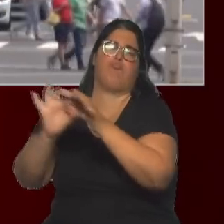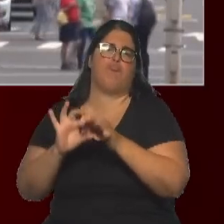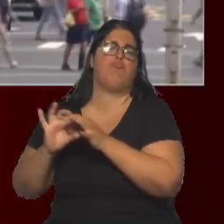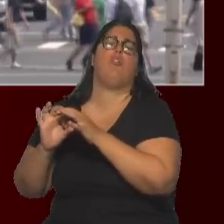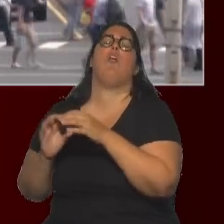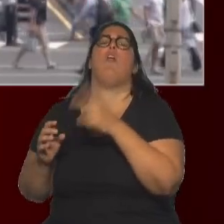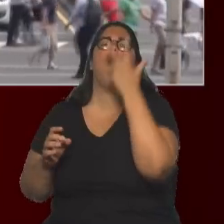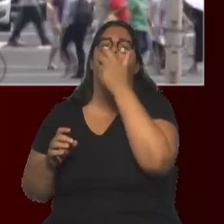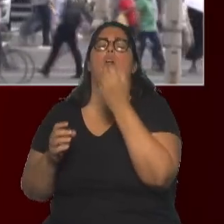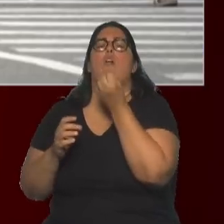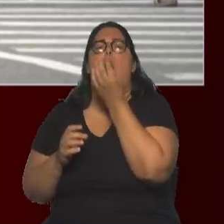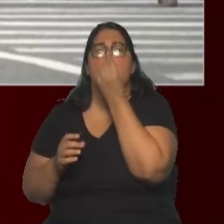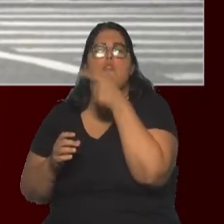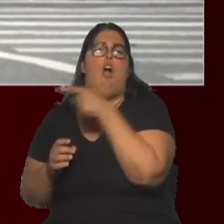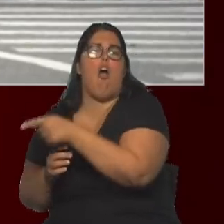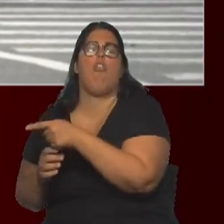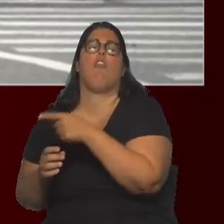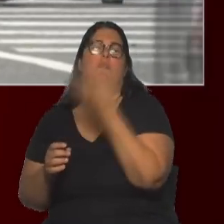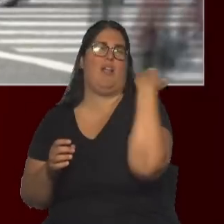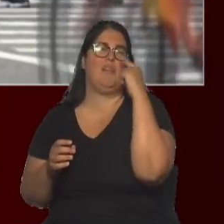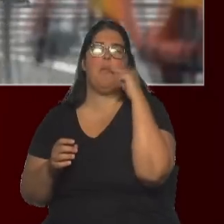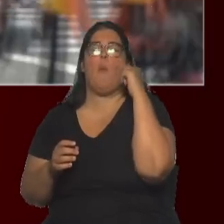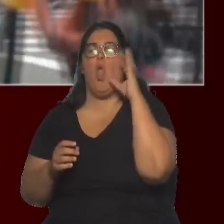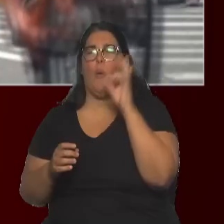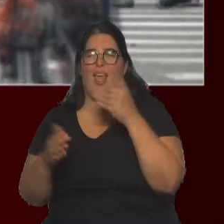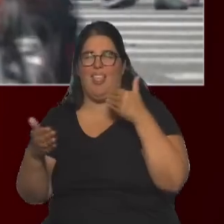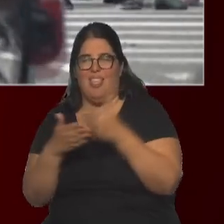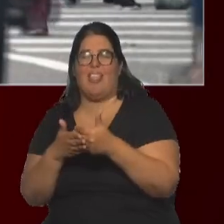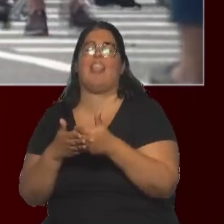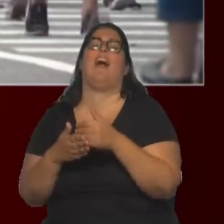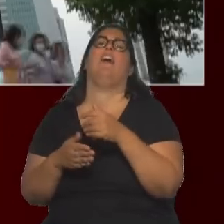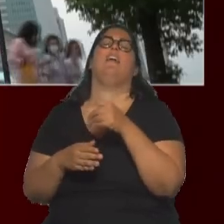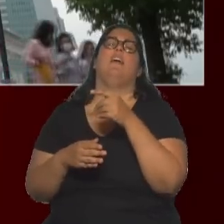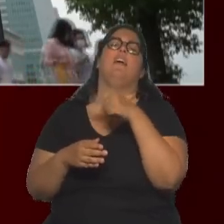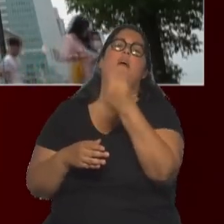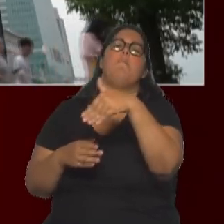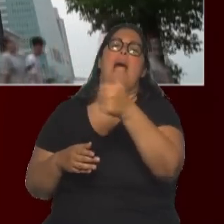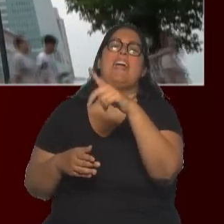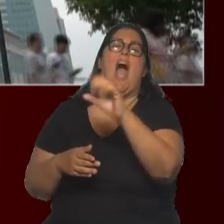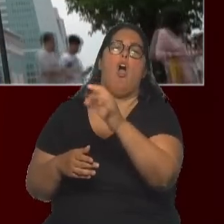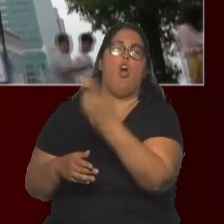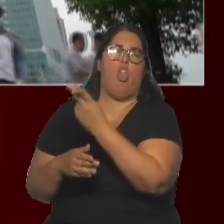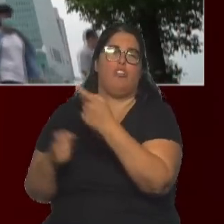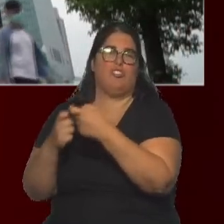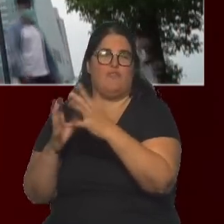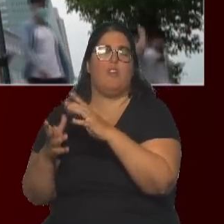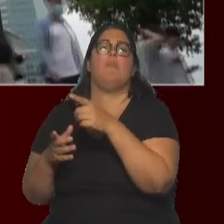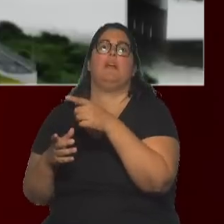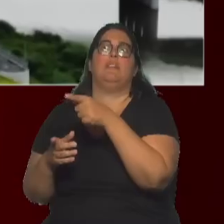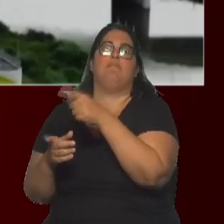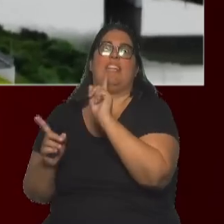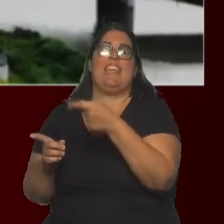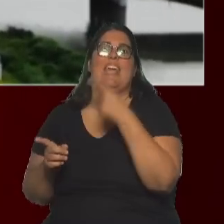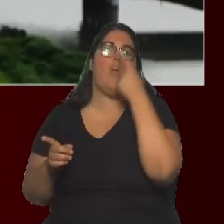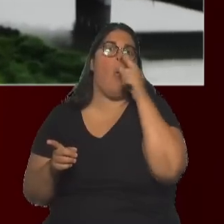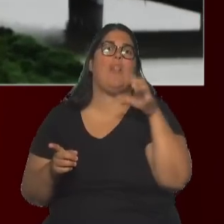Hong Kong a fines de los 90, con Macao a principios del siglo, ellos desean sumar esa